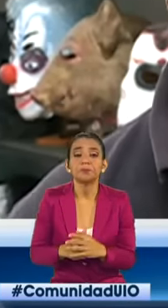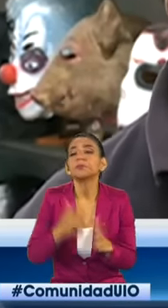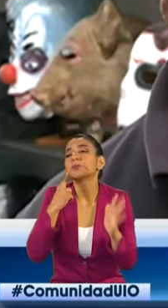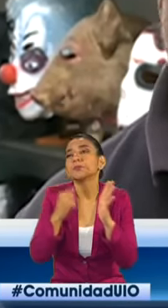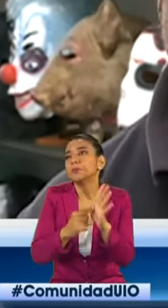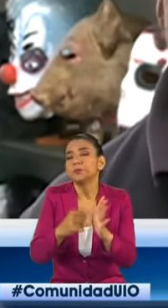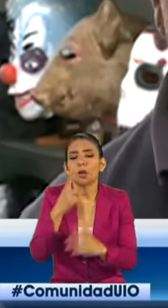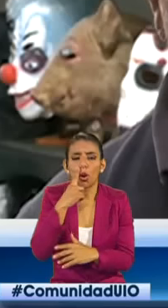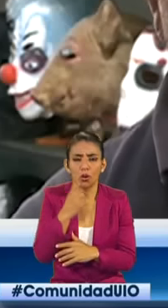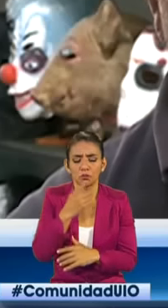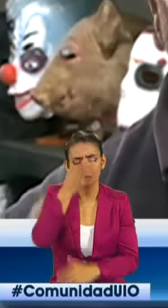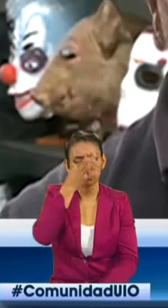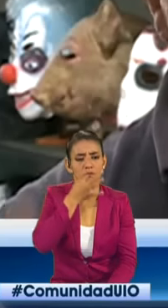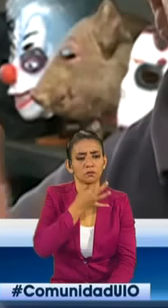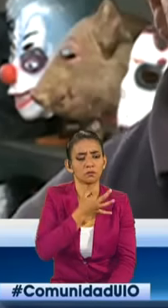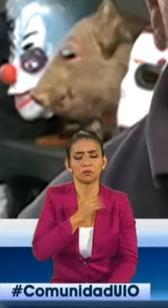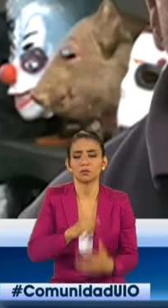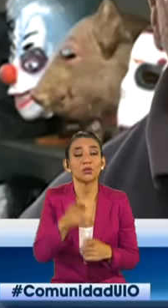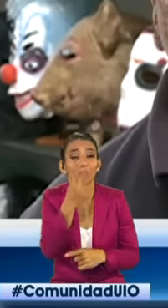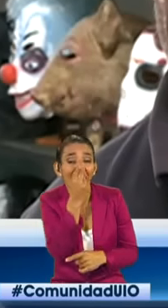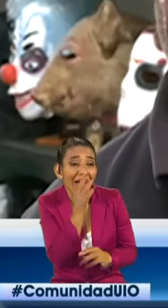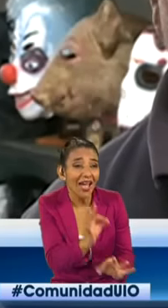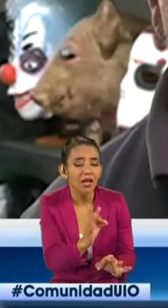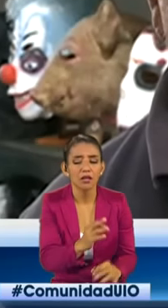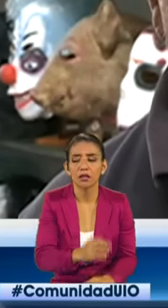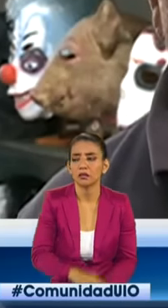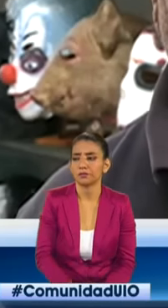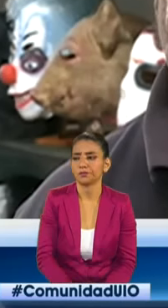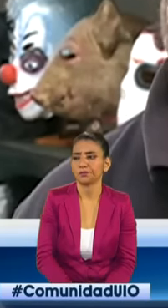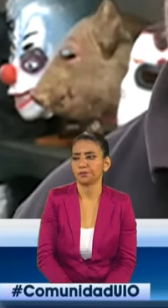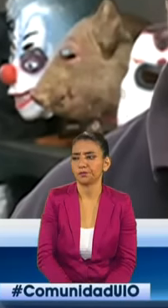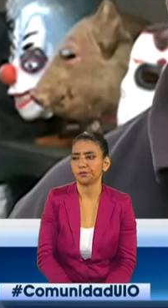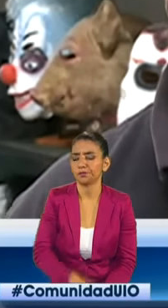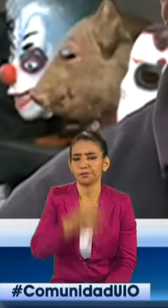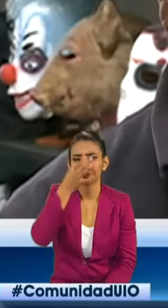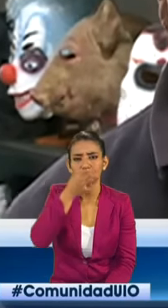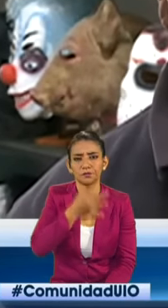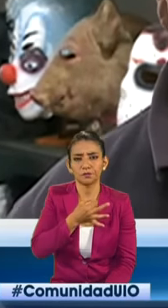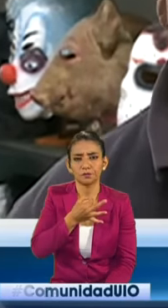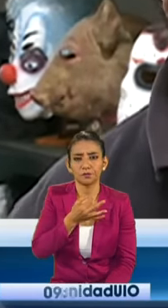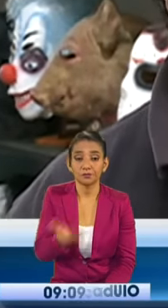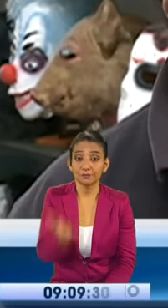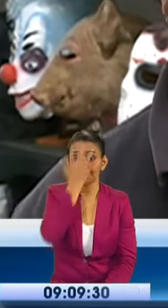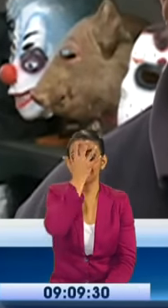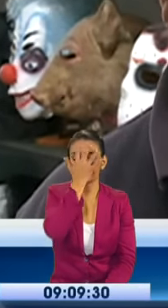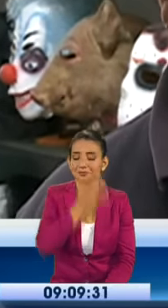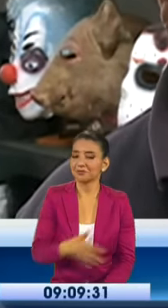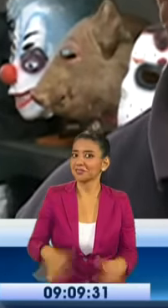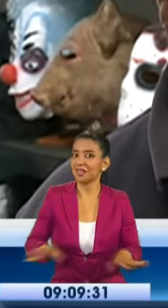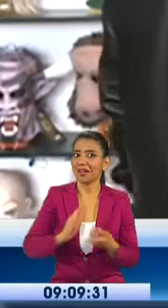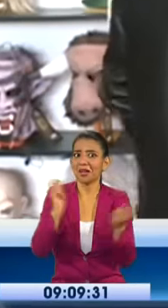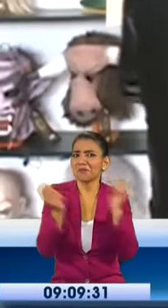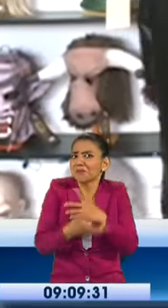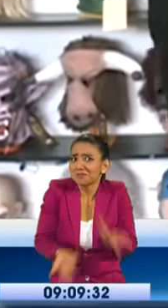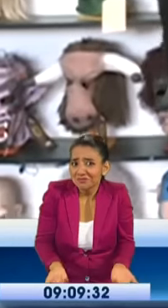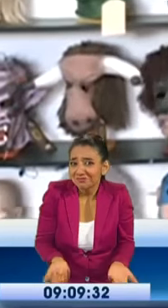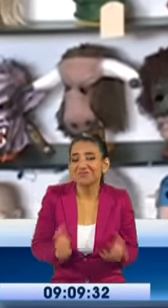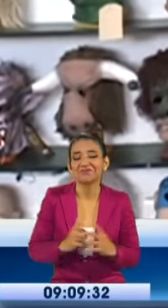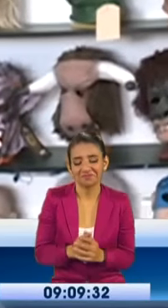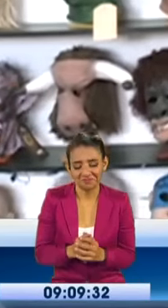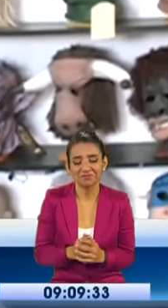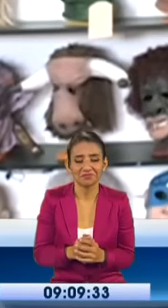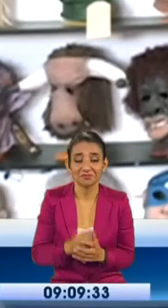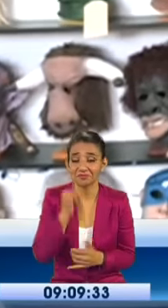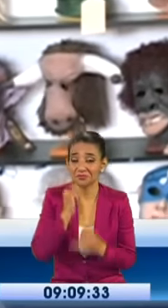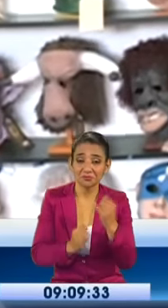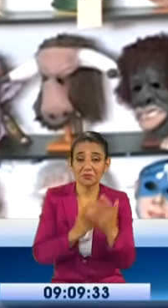hombre que es serio, que no se ríe ni por más que le cuente un cacho colorado. Viene acá, se pone una máscara y cambia totalmente. Ellos esperan que esta